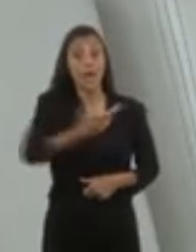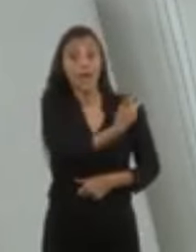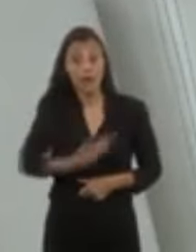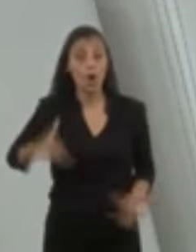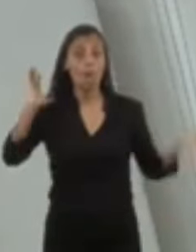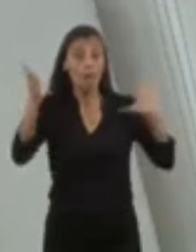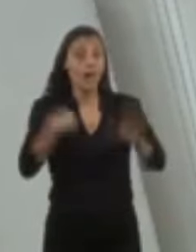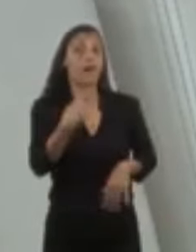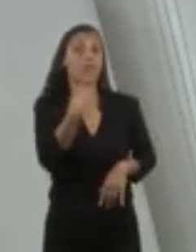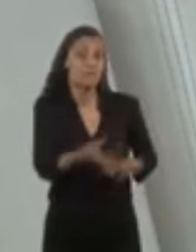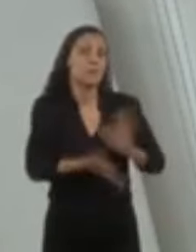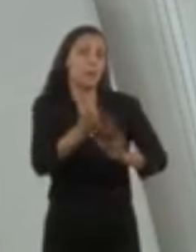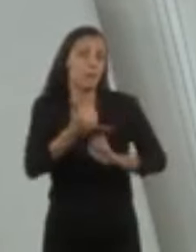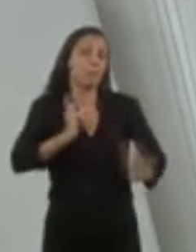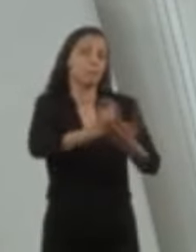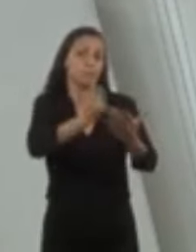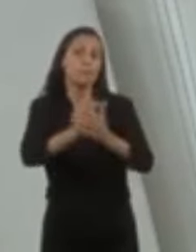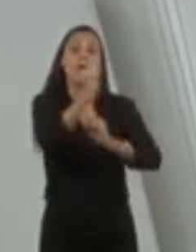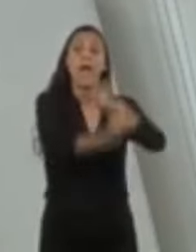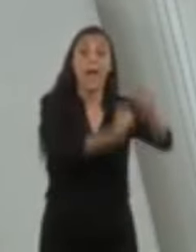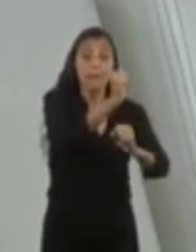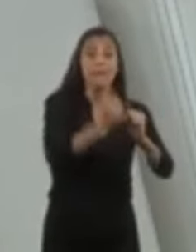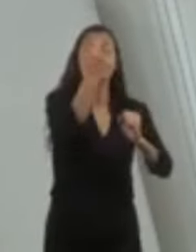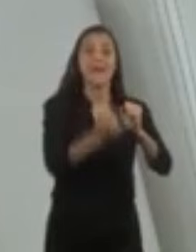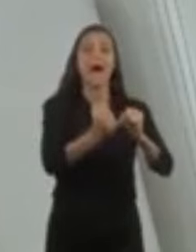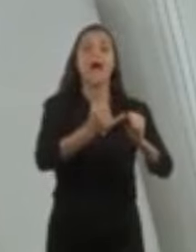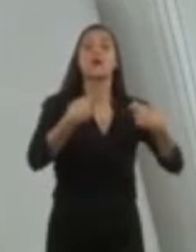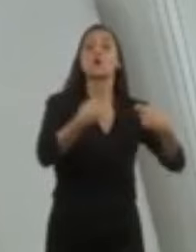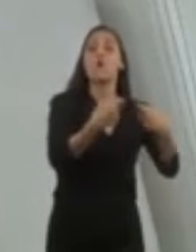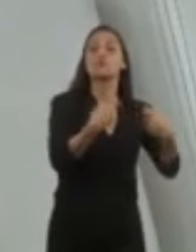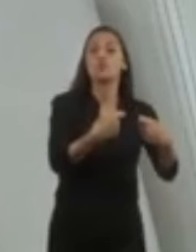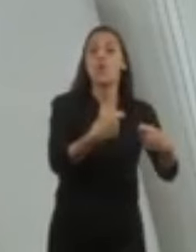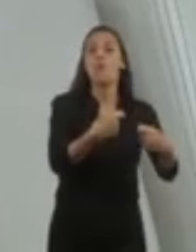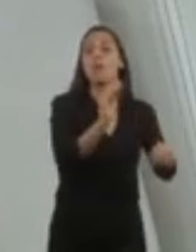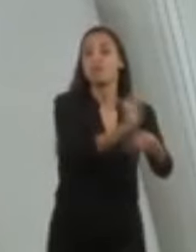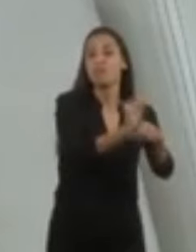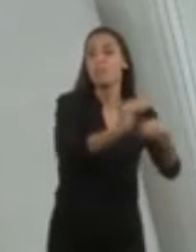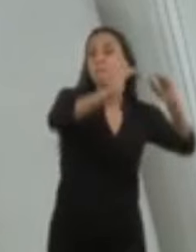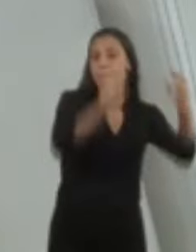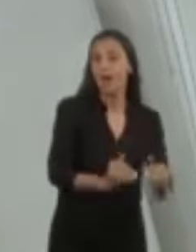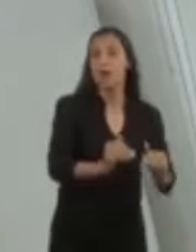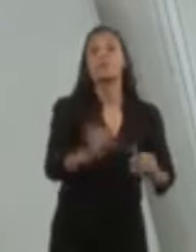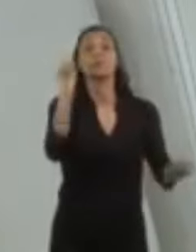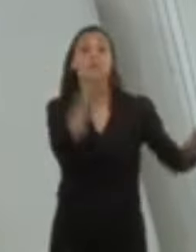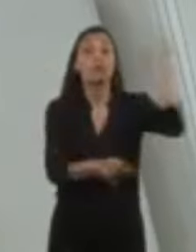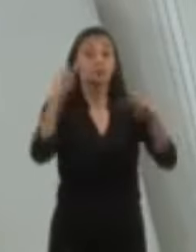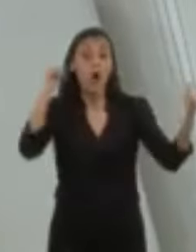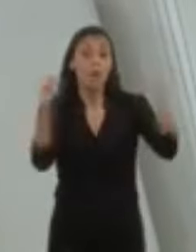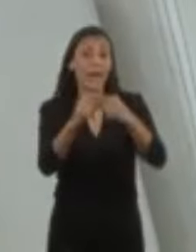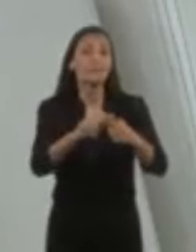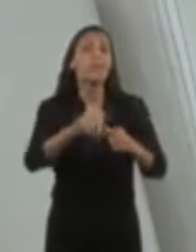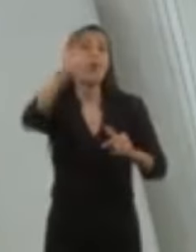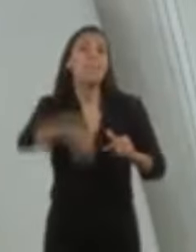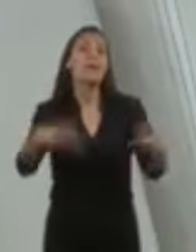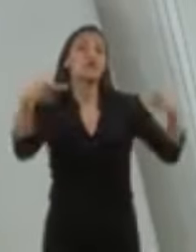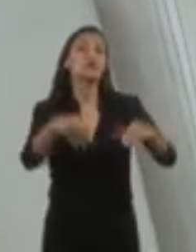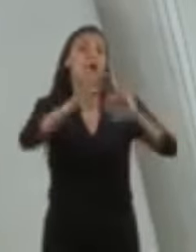compensará con remuneraciones a las empresas que reduzcan su consumo energético con el propósito de que haya menos cortes de luz este